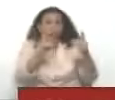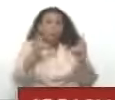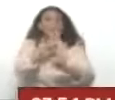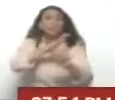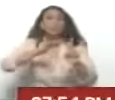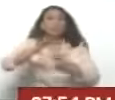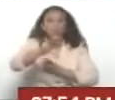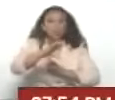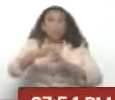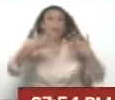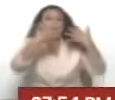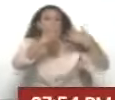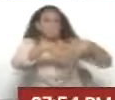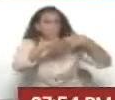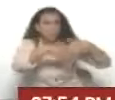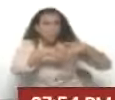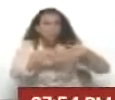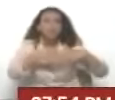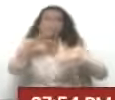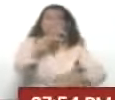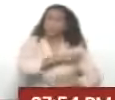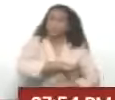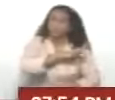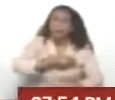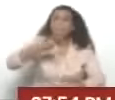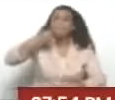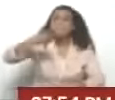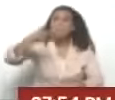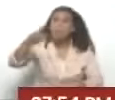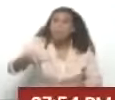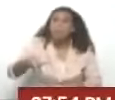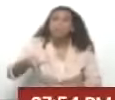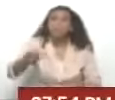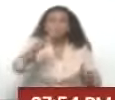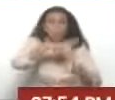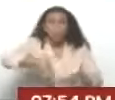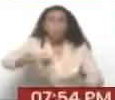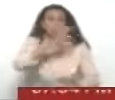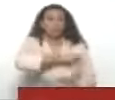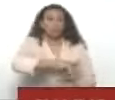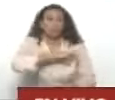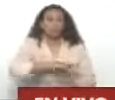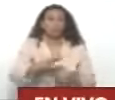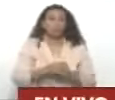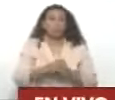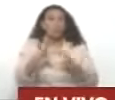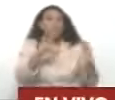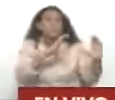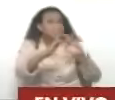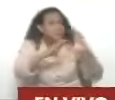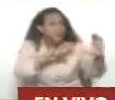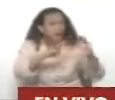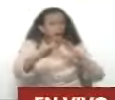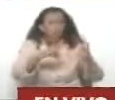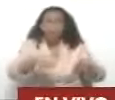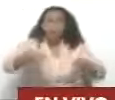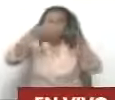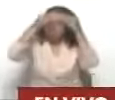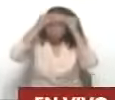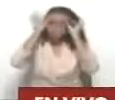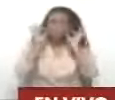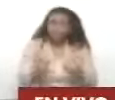cultural, empresarial, social, político, con toda la sociedad venezolana. Un gran diálogo de